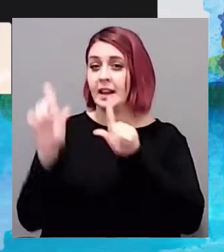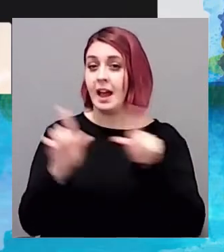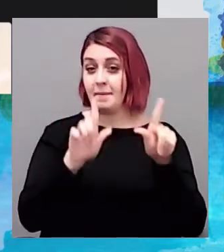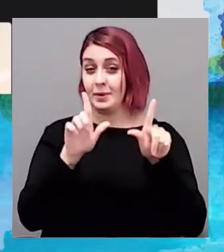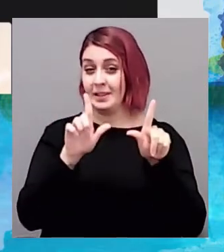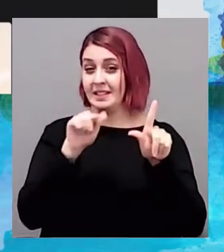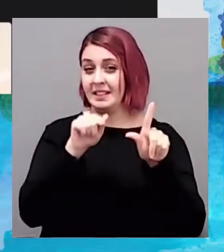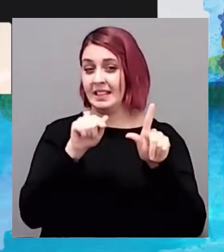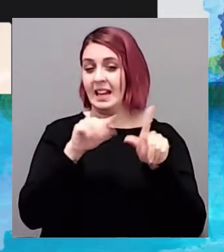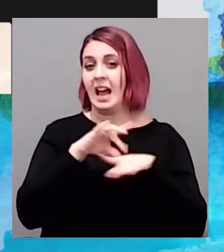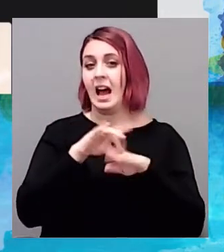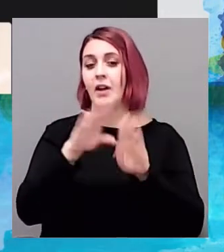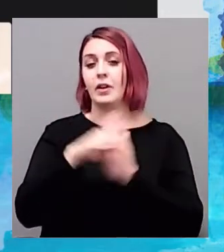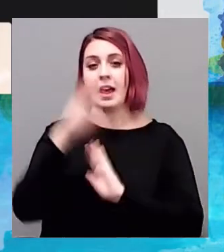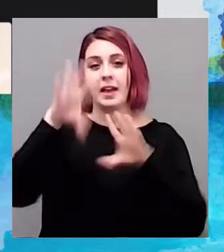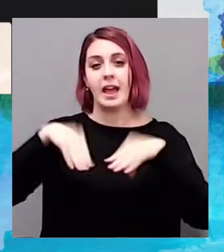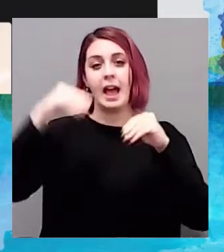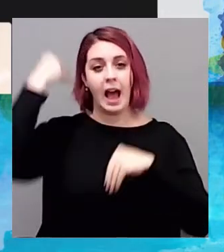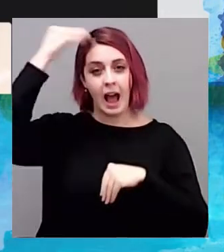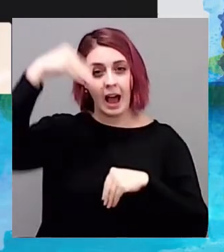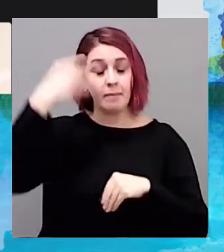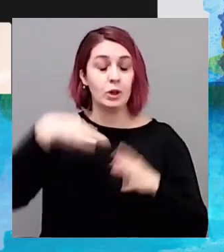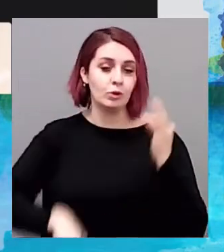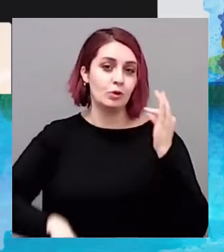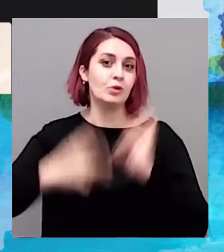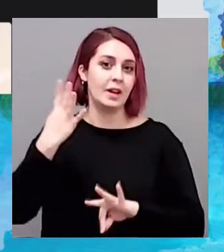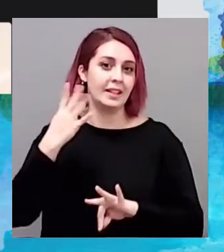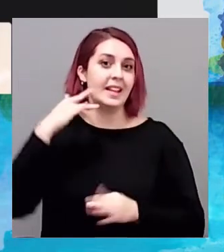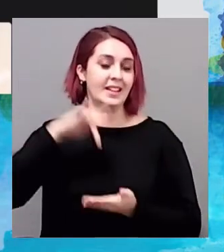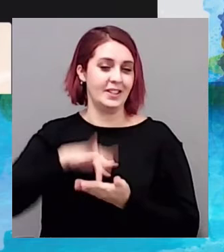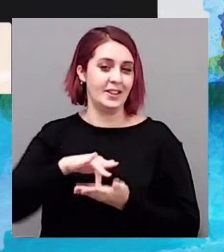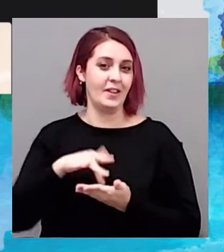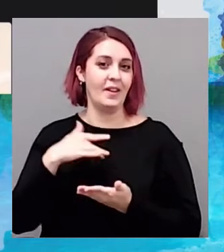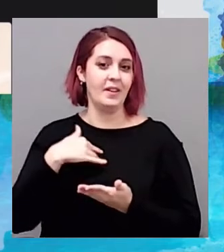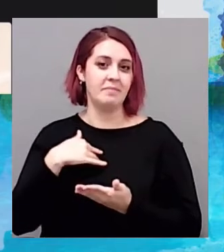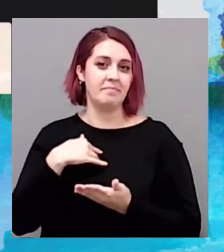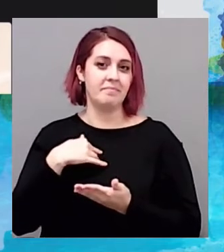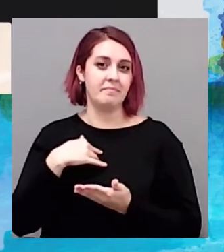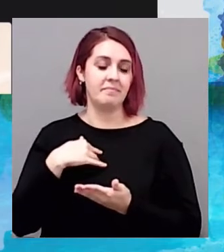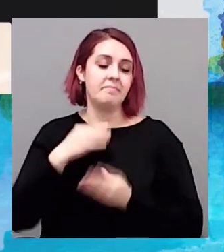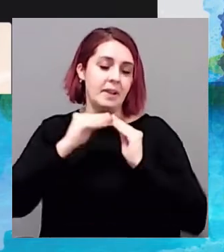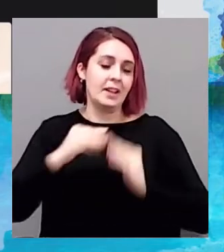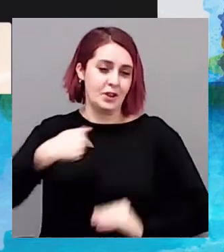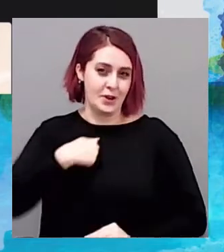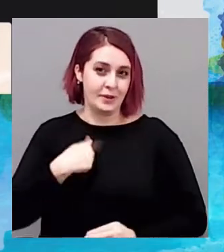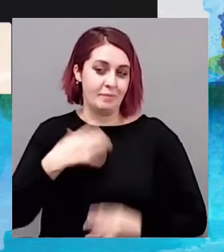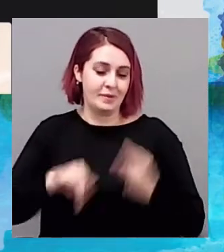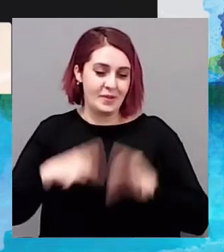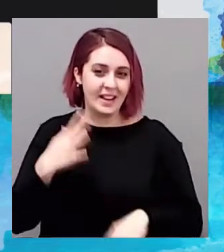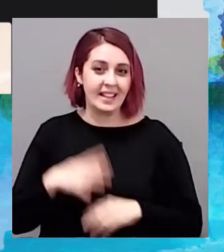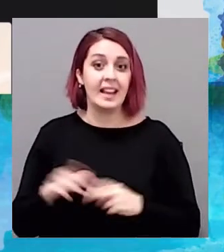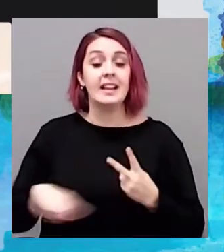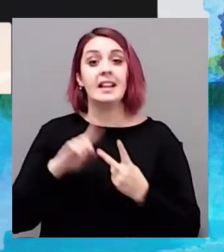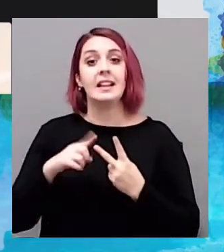la audioguía de la Alhambra, que tuve la suerte de poder realizarla yo, la guía audiodescriptiva, y luego la guía audiodescriptiva del